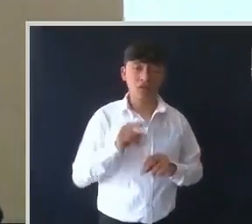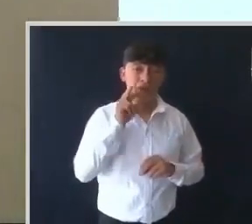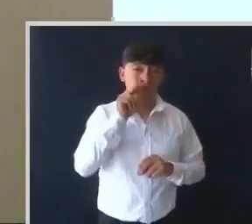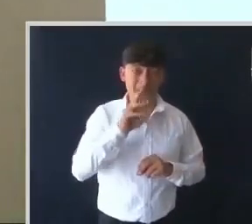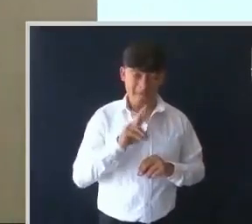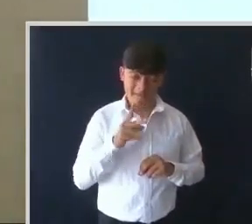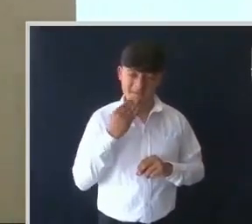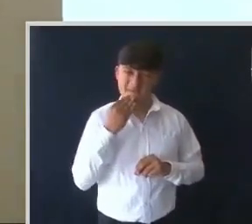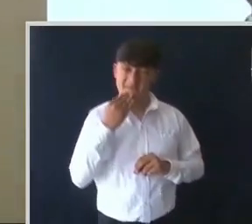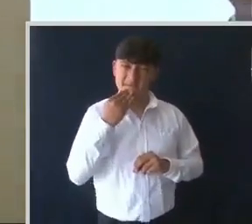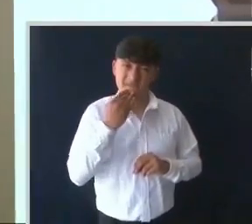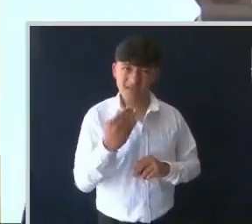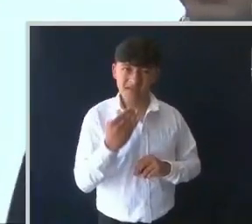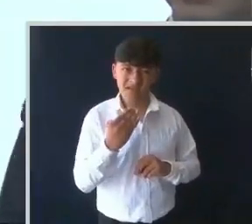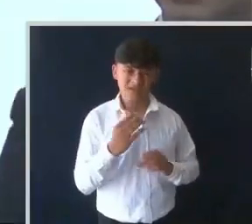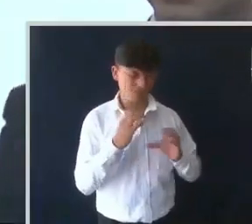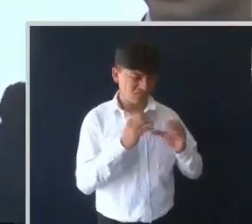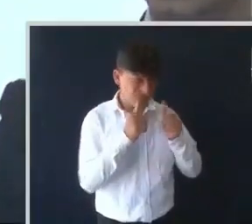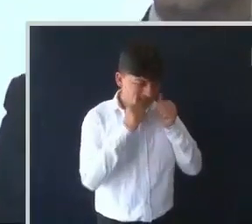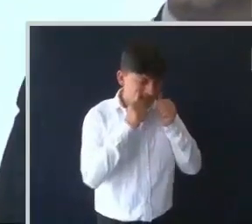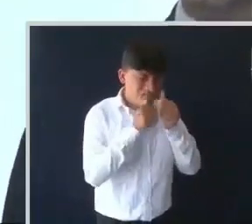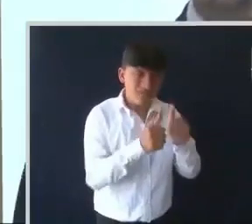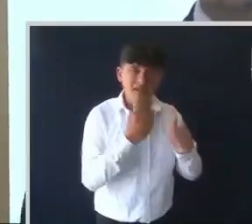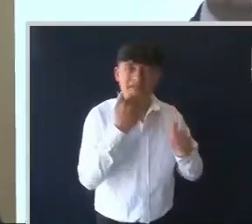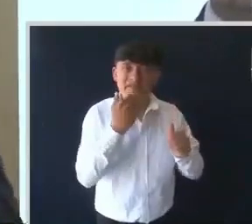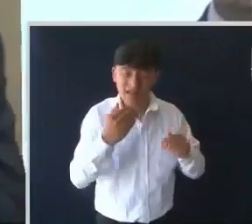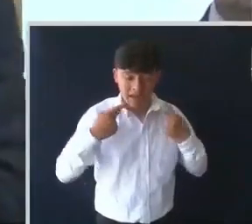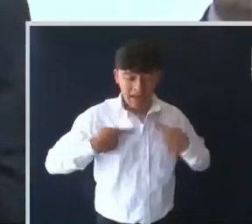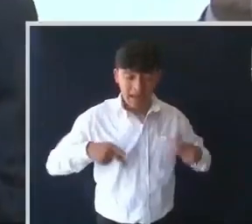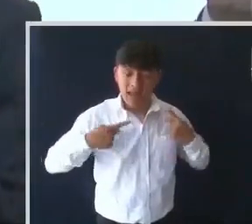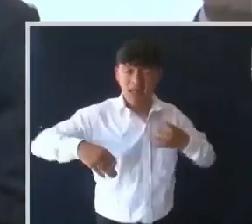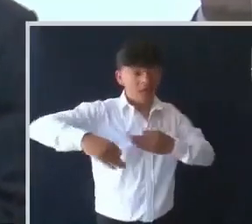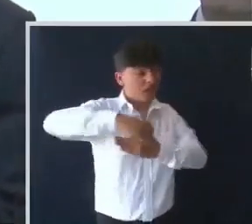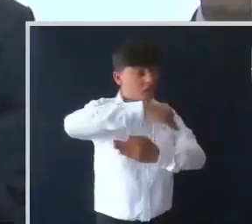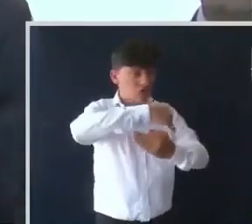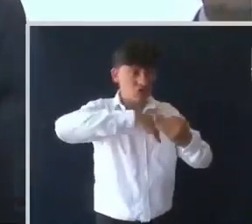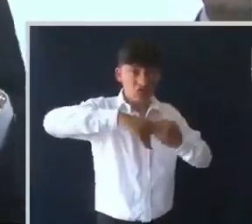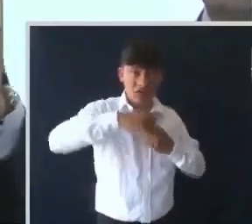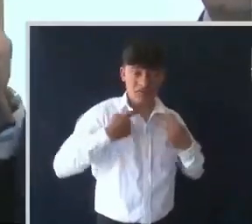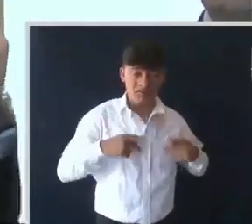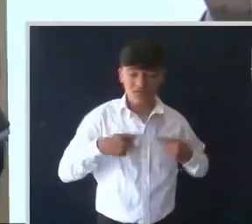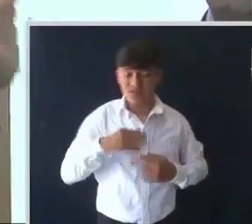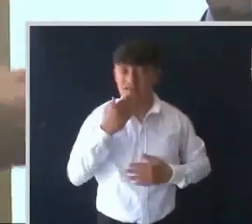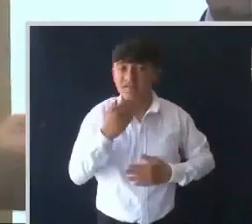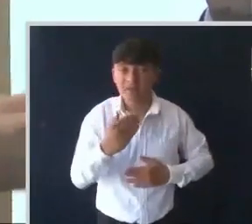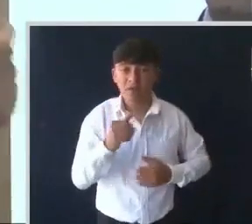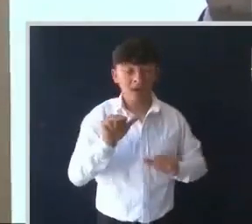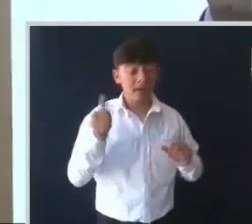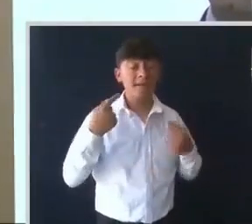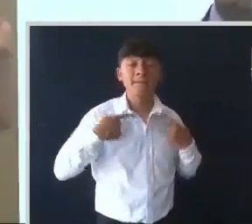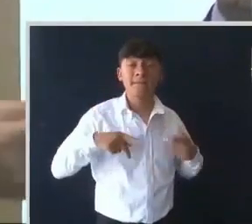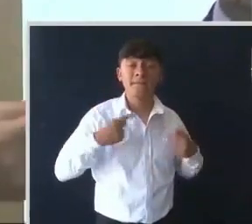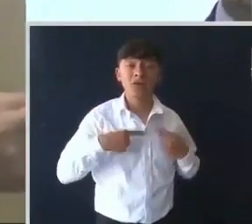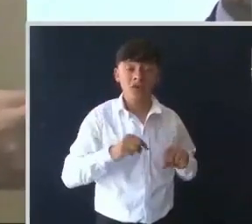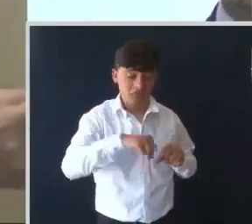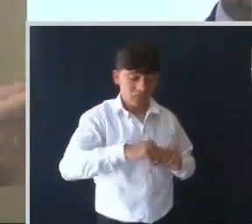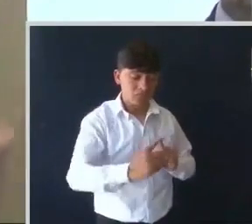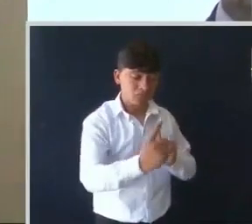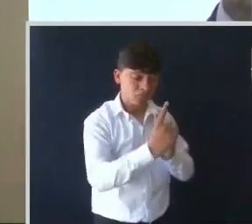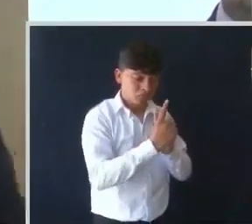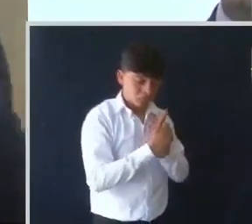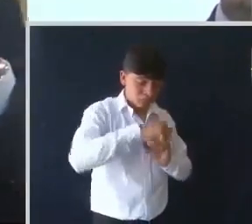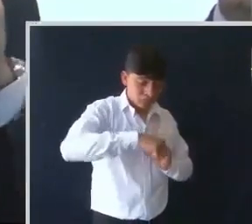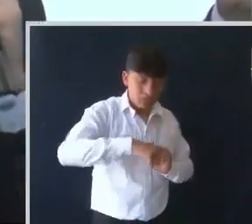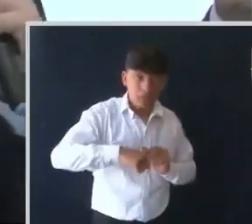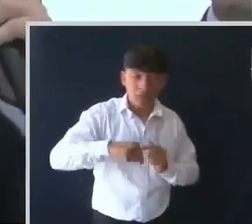calidad a los ciudadanos? Que cuando los ciudadanos vengan a hacer sus contribuciones,